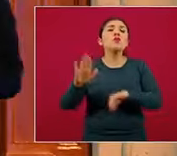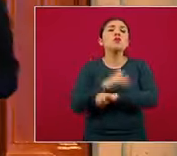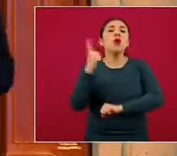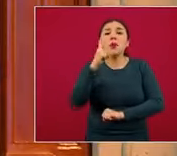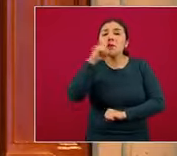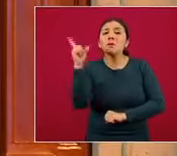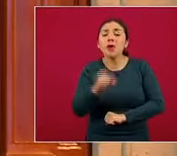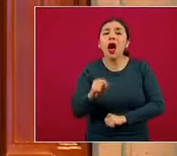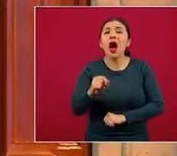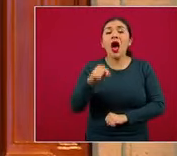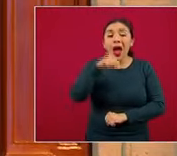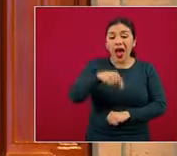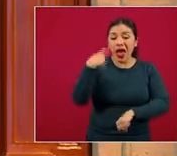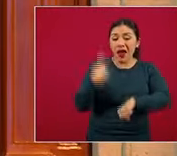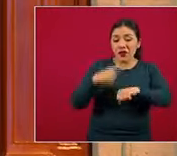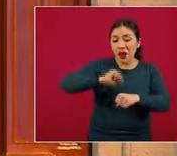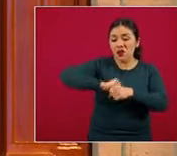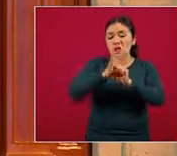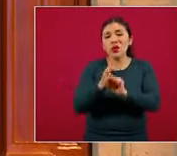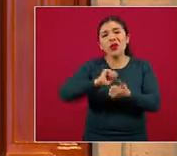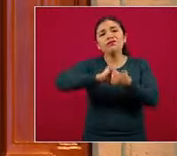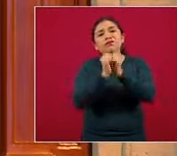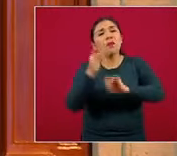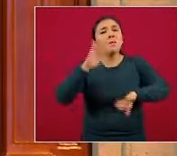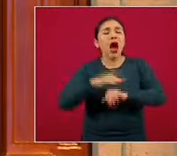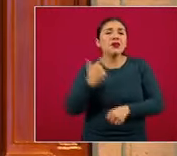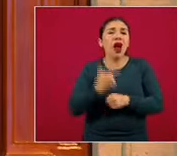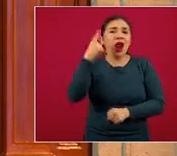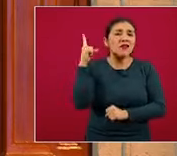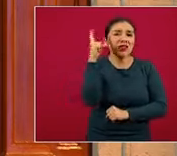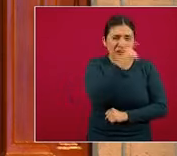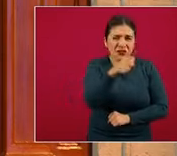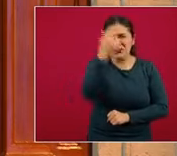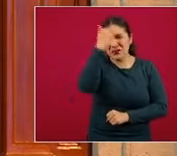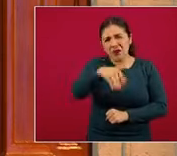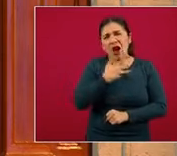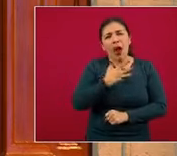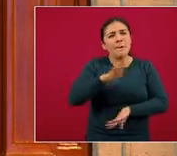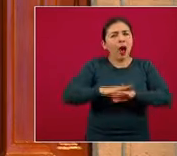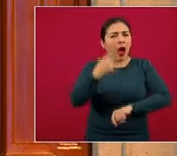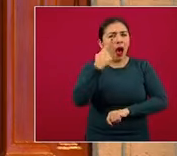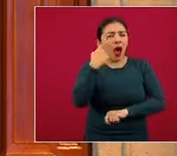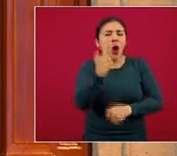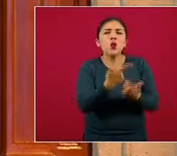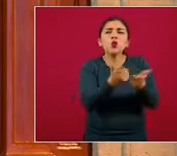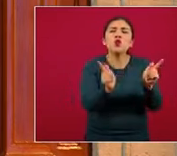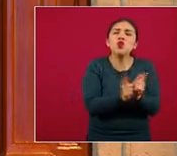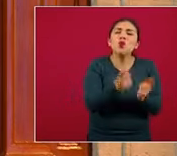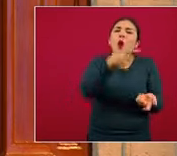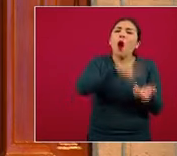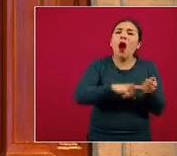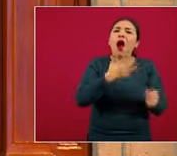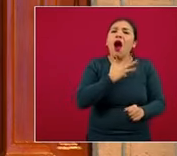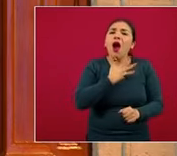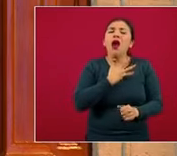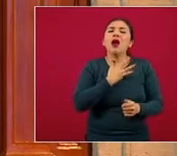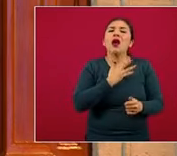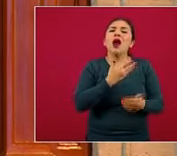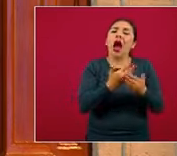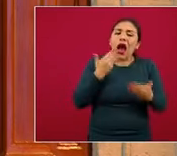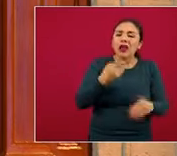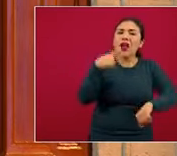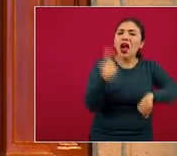consecuencia de las complicaciones que sabemos tiene esta enfermedad, sobre todo en grupos vulnerables, en personas con